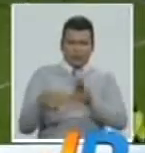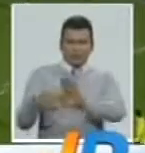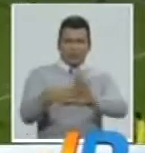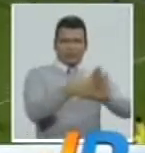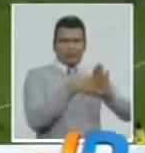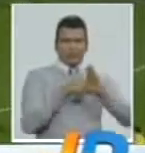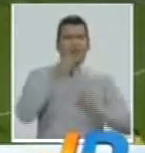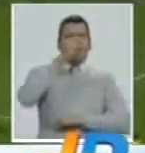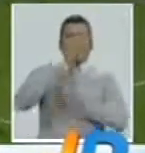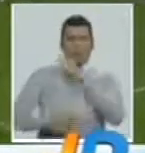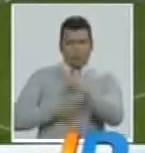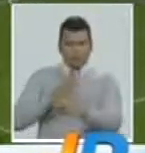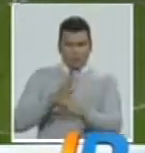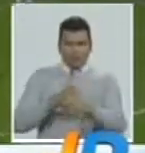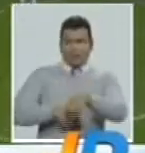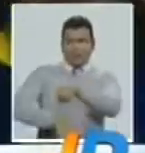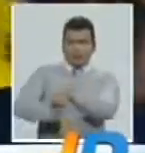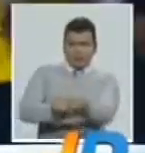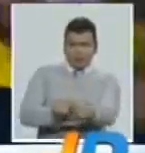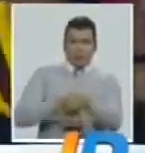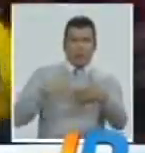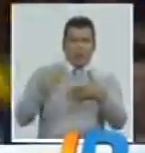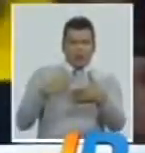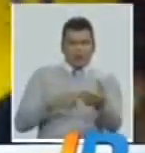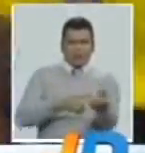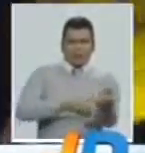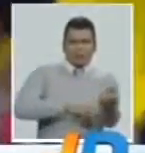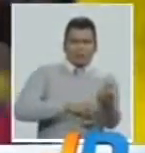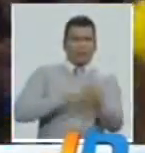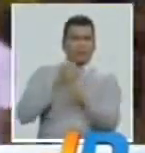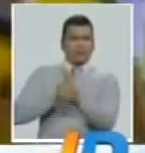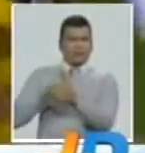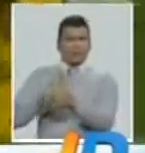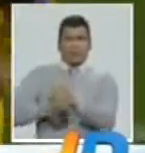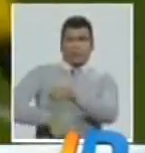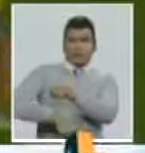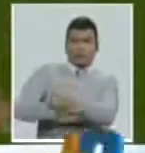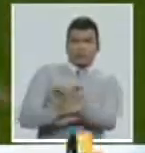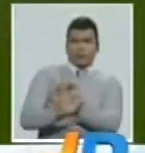más, por las características de los jugadores, por el buen juego